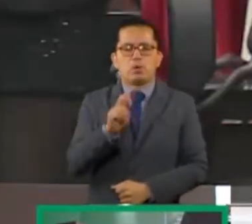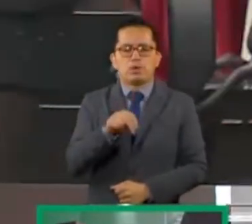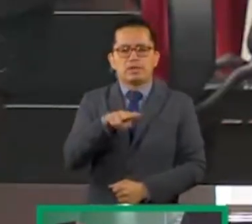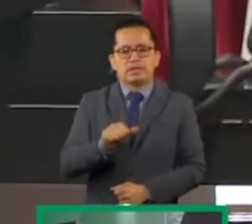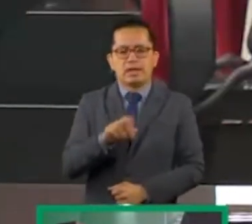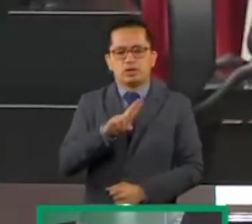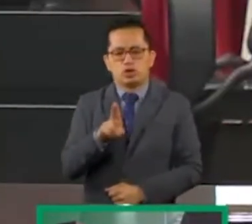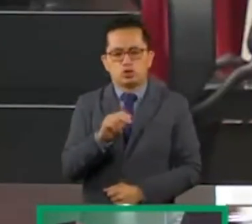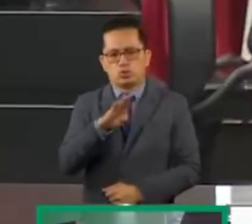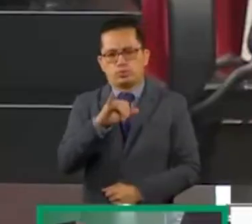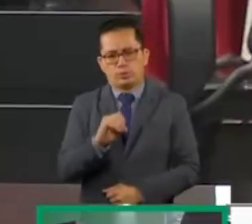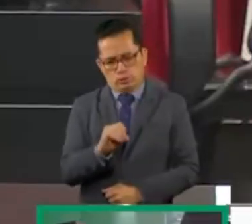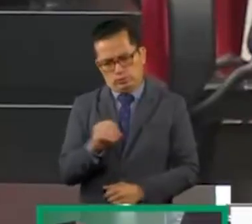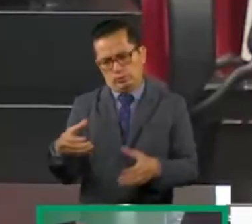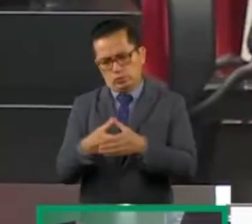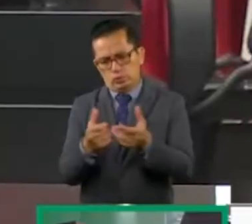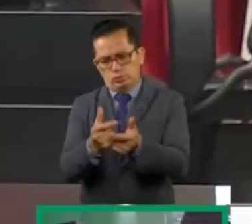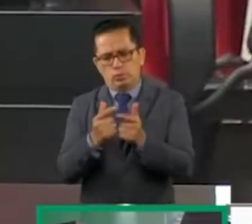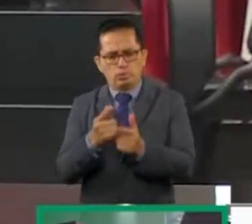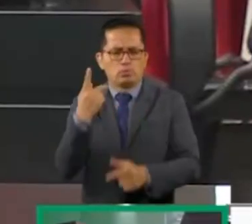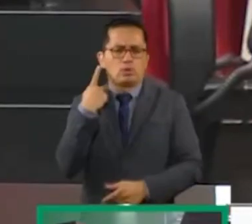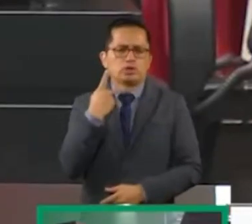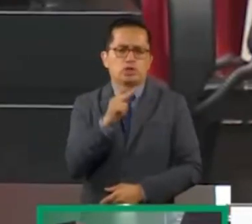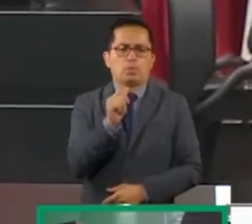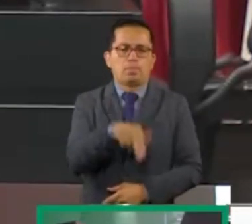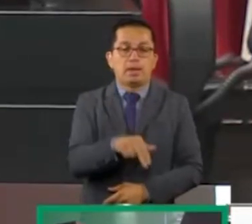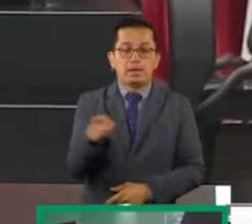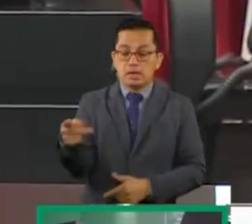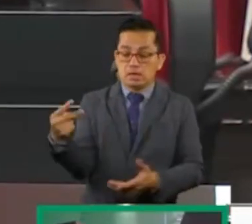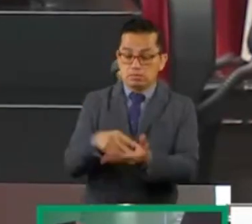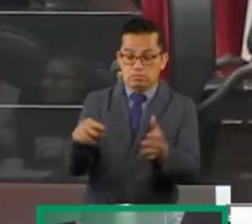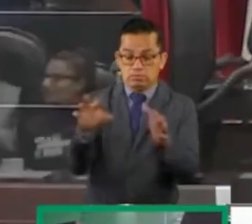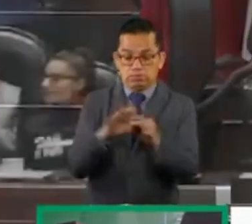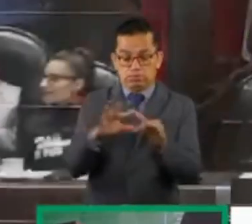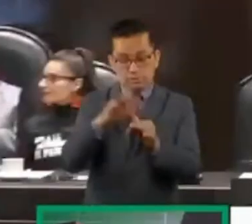PAN para hablar en contra hasta por 5 minutos.